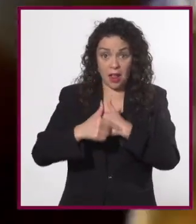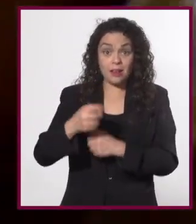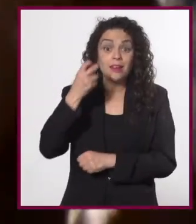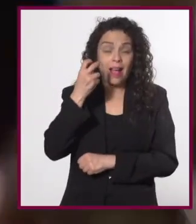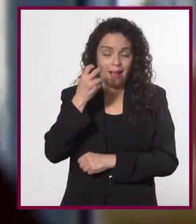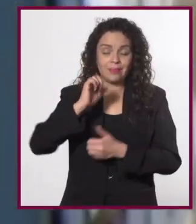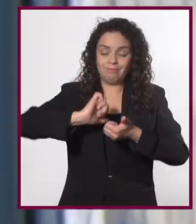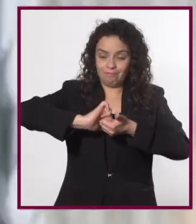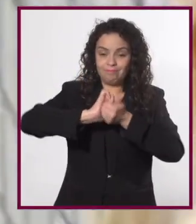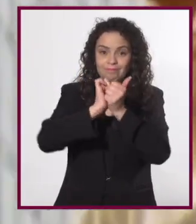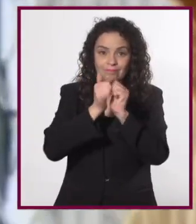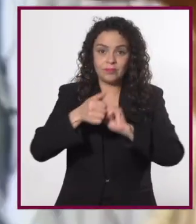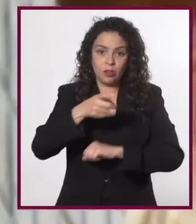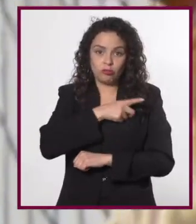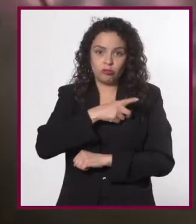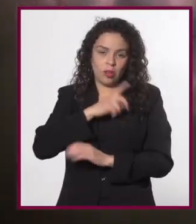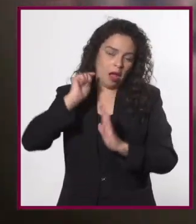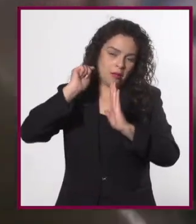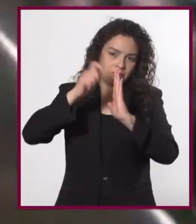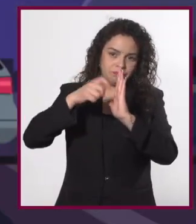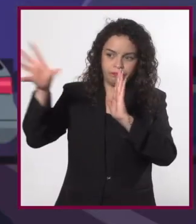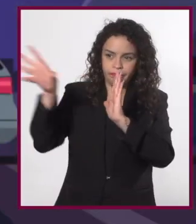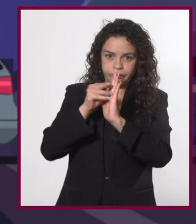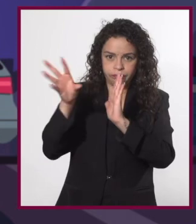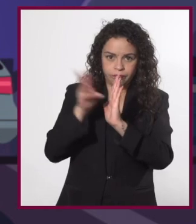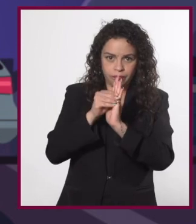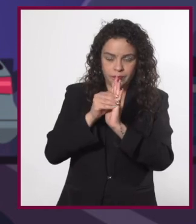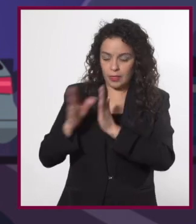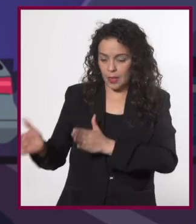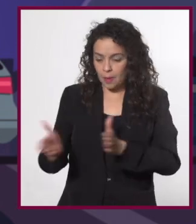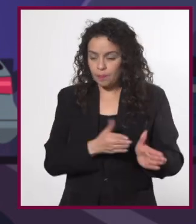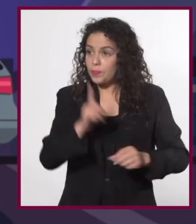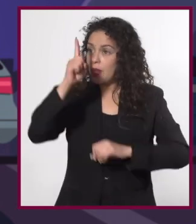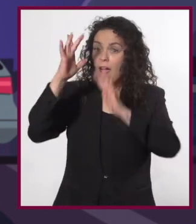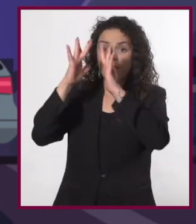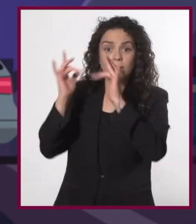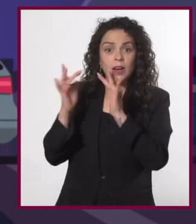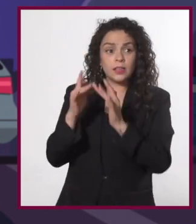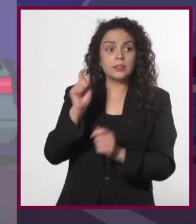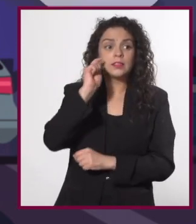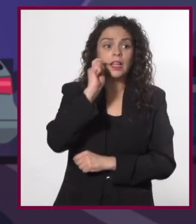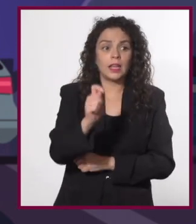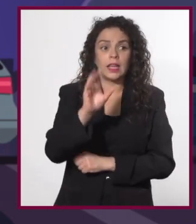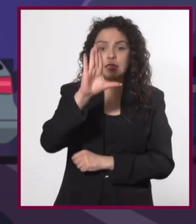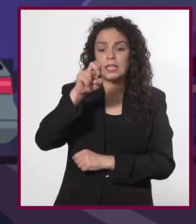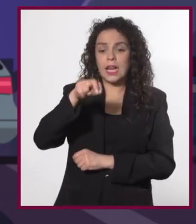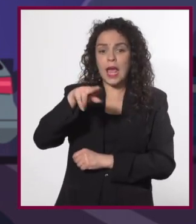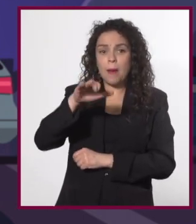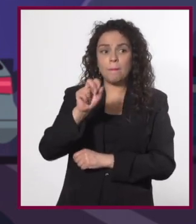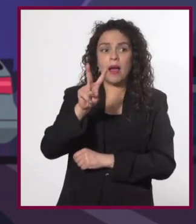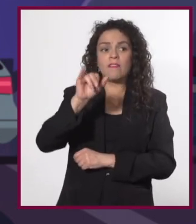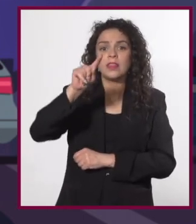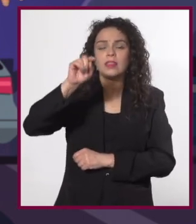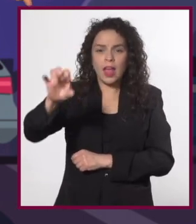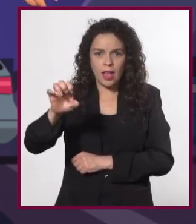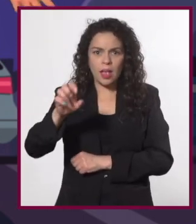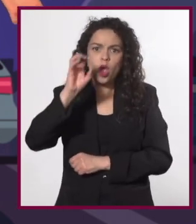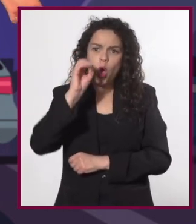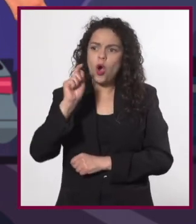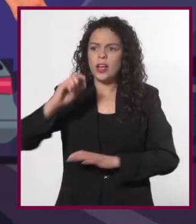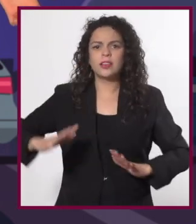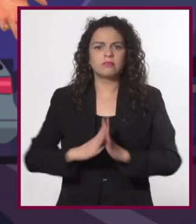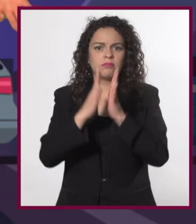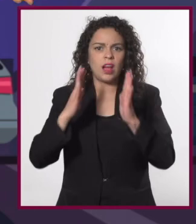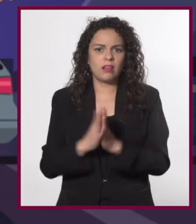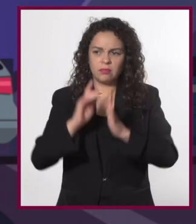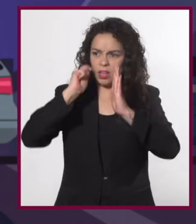fueran tomando forma solos. En Francia, por otro lado, surge el cinéma verité, o documental